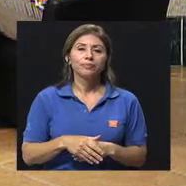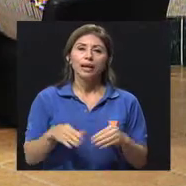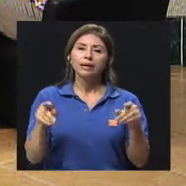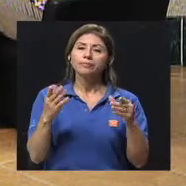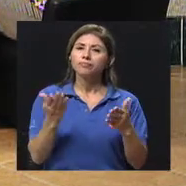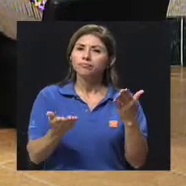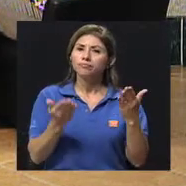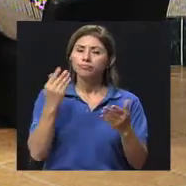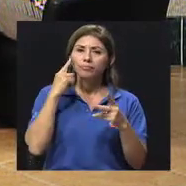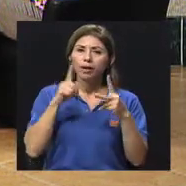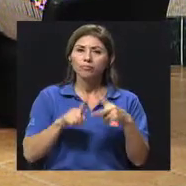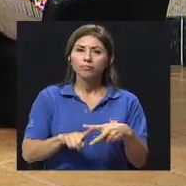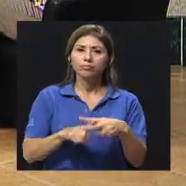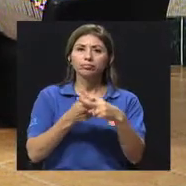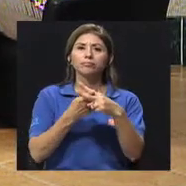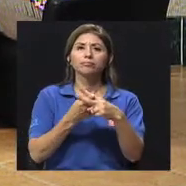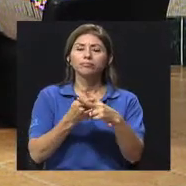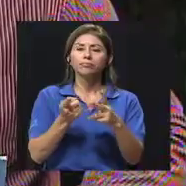para comenzar,